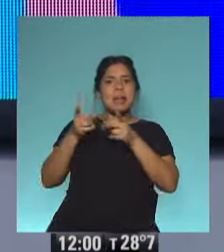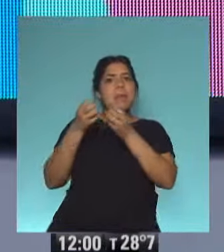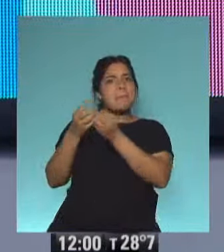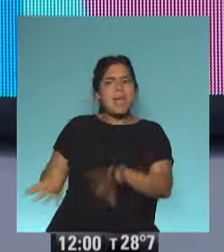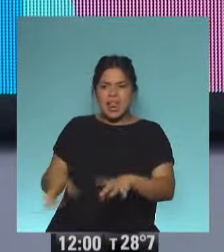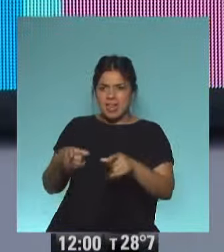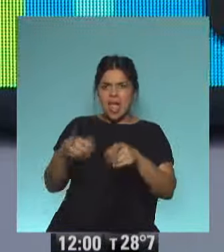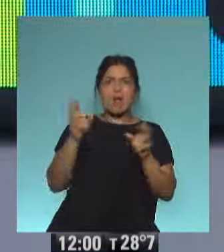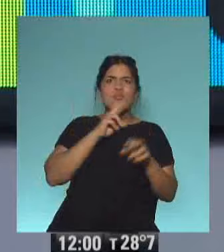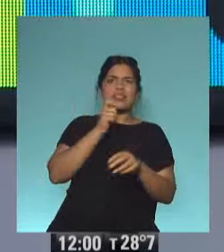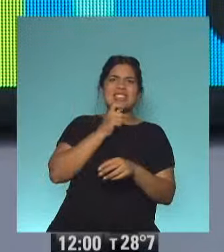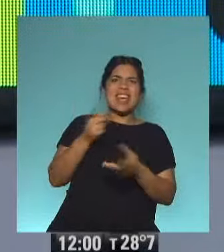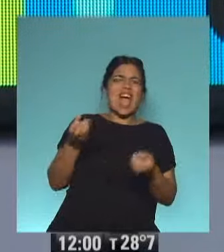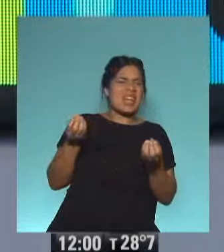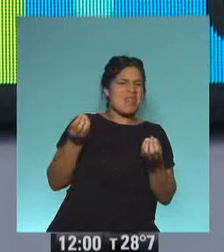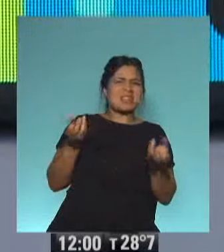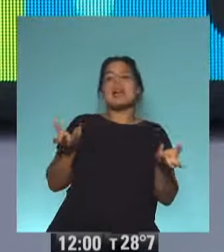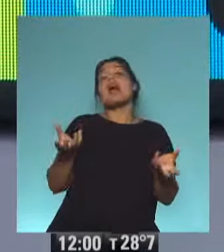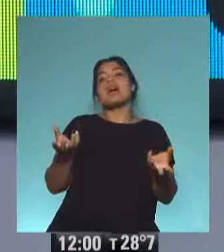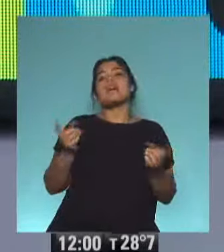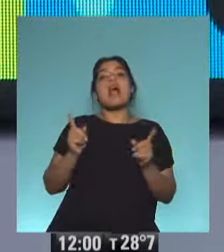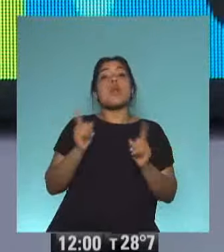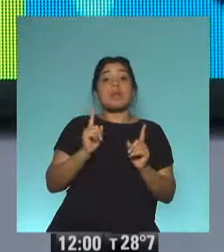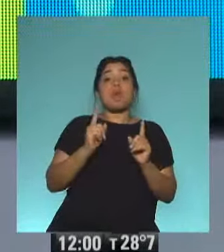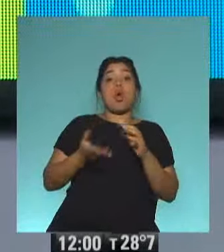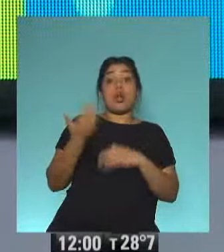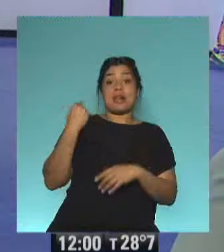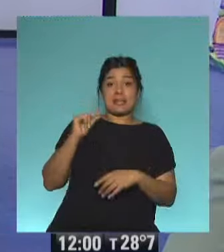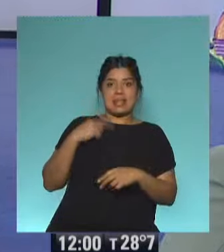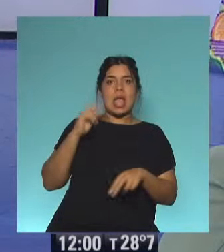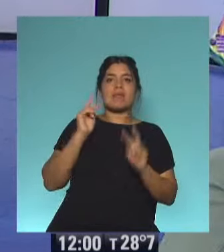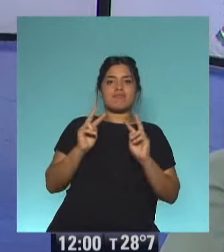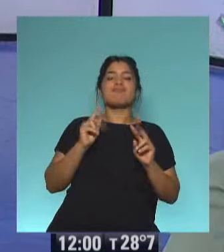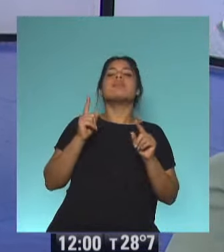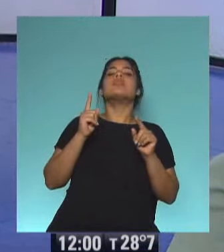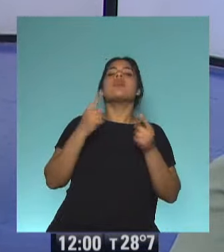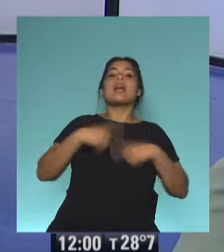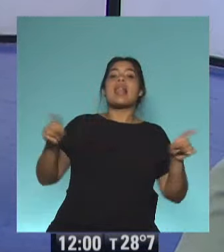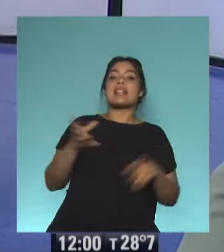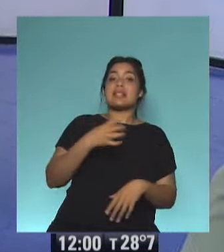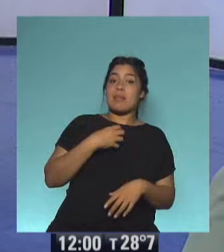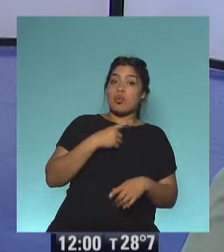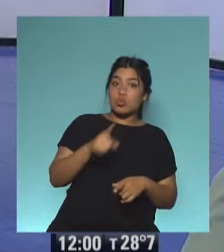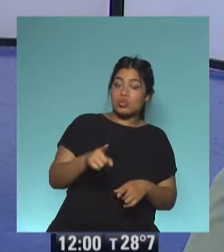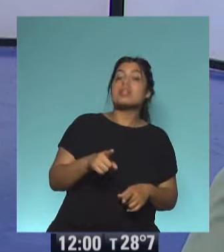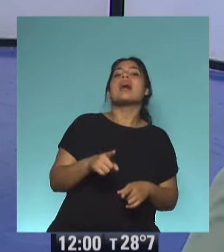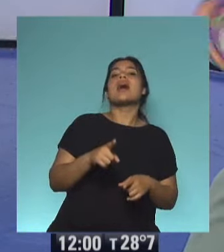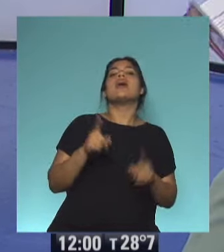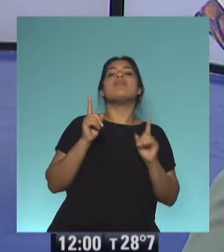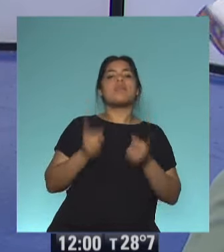No está buenísimo. Porque como hablábamos recién en la clase de música, también estuvimos rimando, improvisando y jugando con